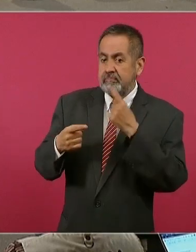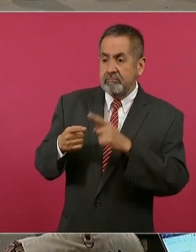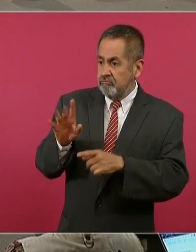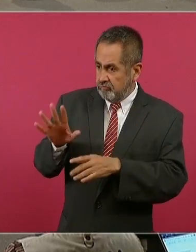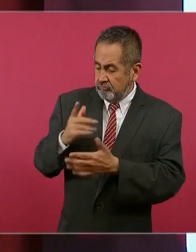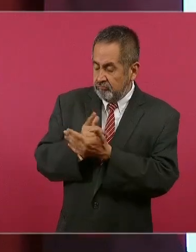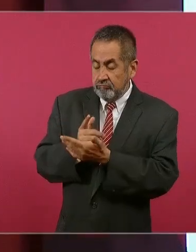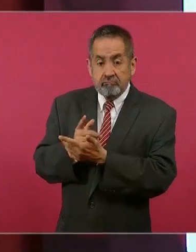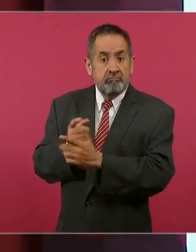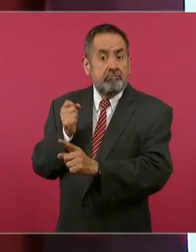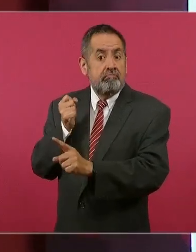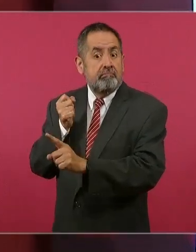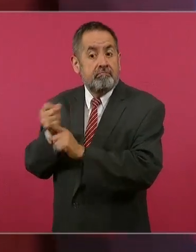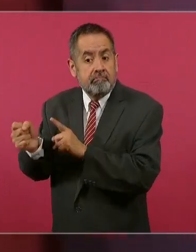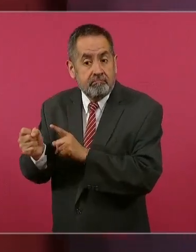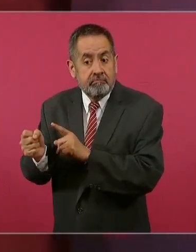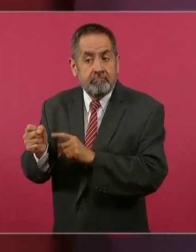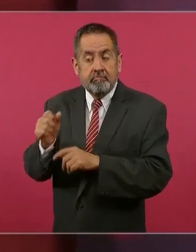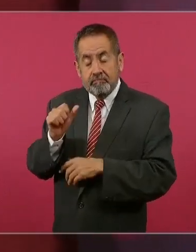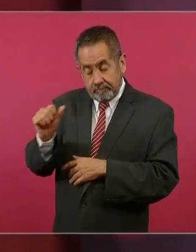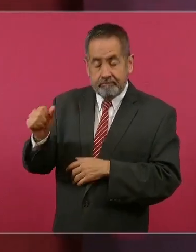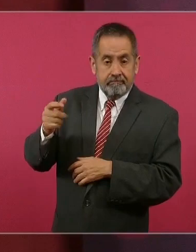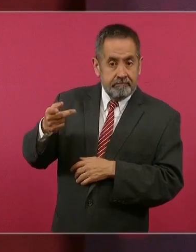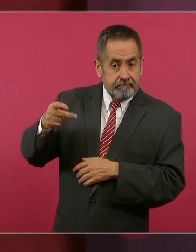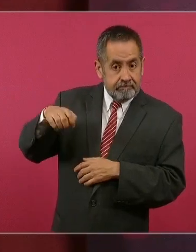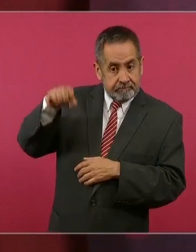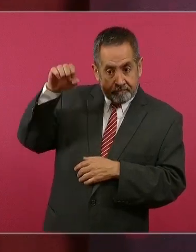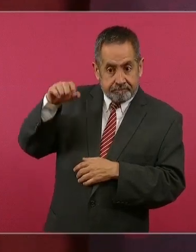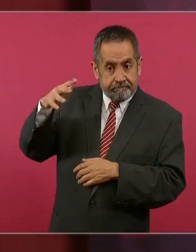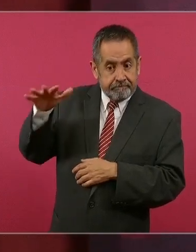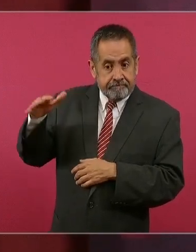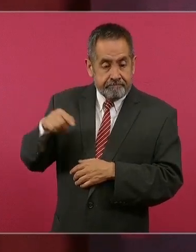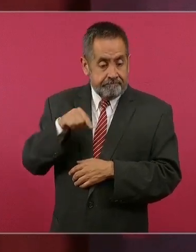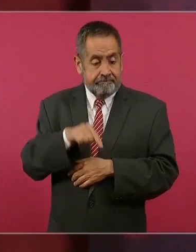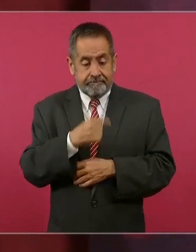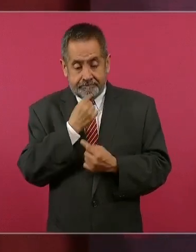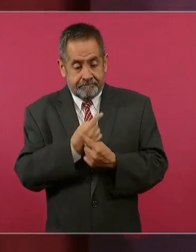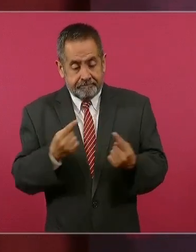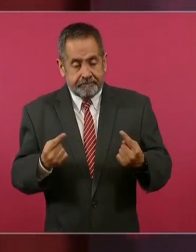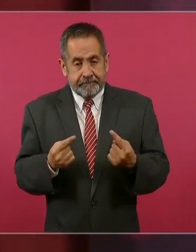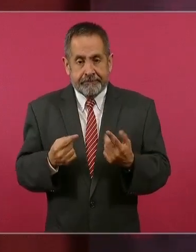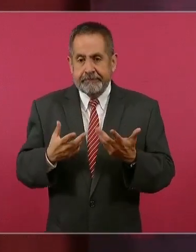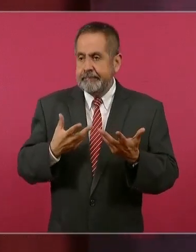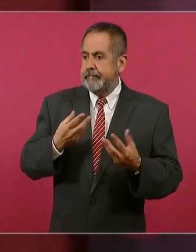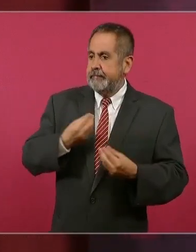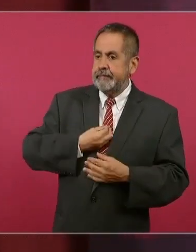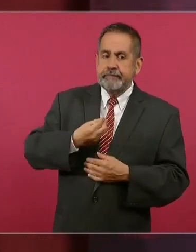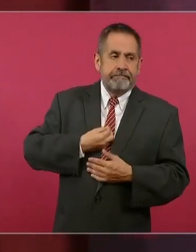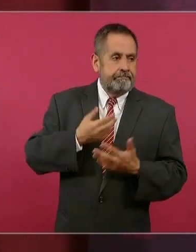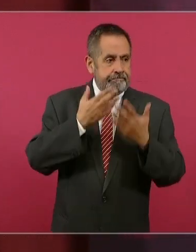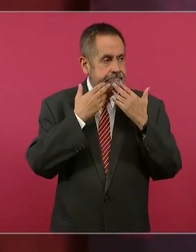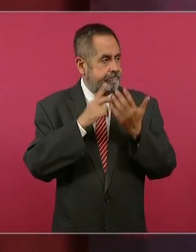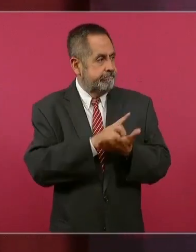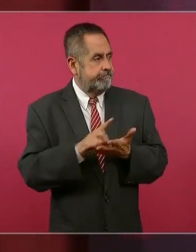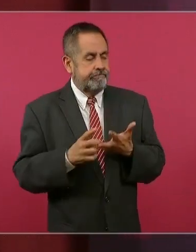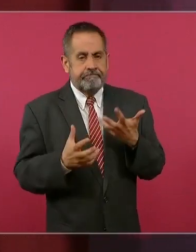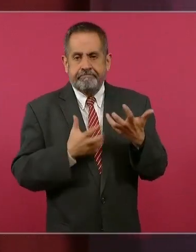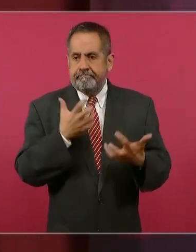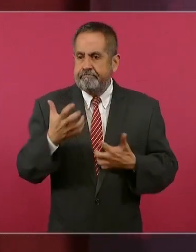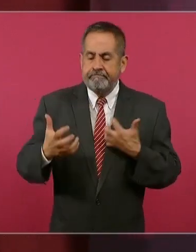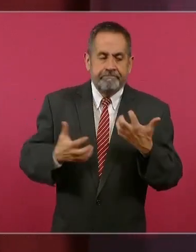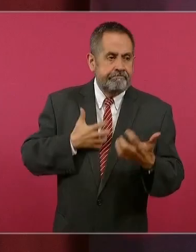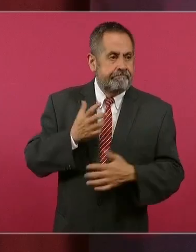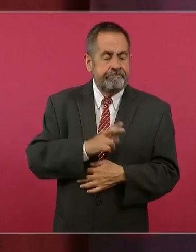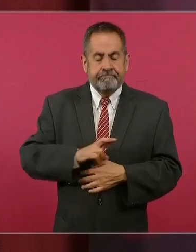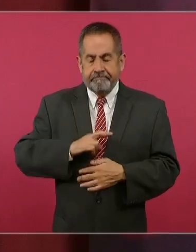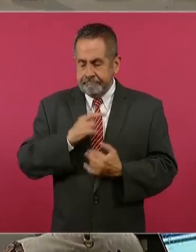por ese fenómeno de ansiedad que ocurre no solamente durante el síndrome de abstinencia, durante la falta de drogas, sino en general por